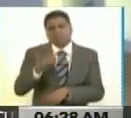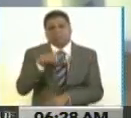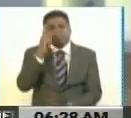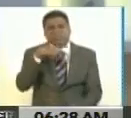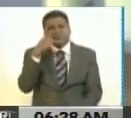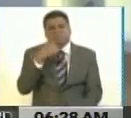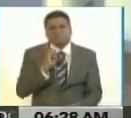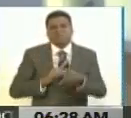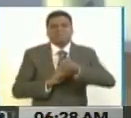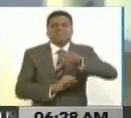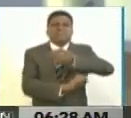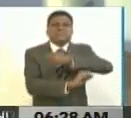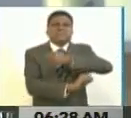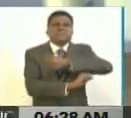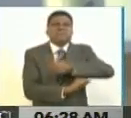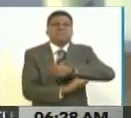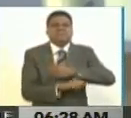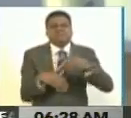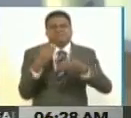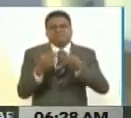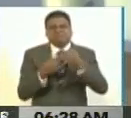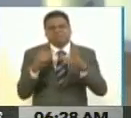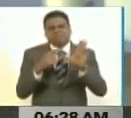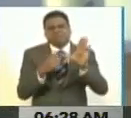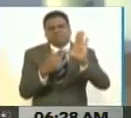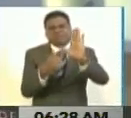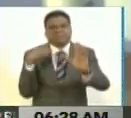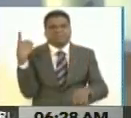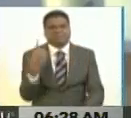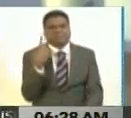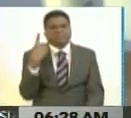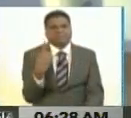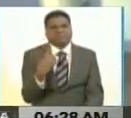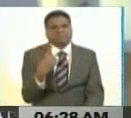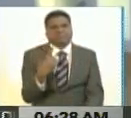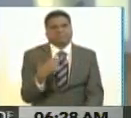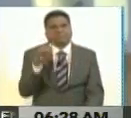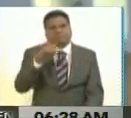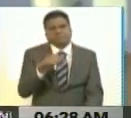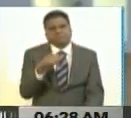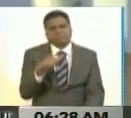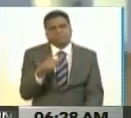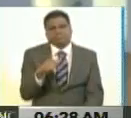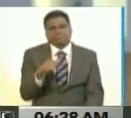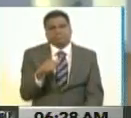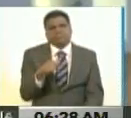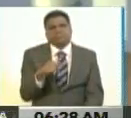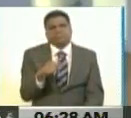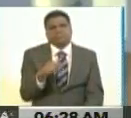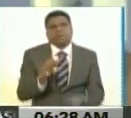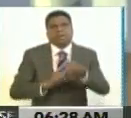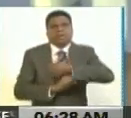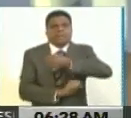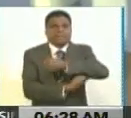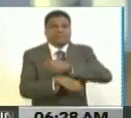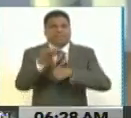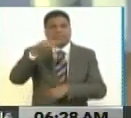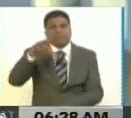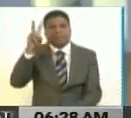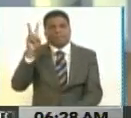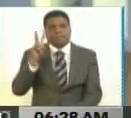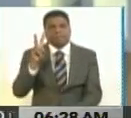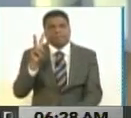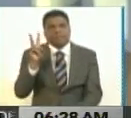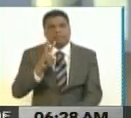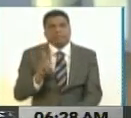en un bloque regional y no simplemente en nuestro nacionalidades basadas en nuestros países, ¿no? Pero al